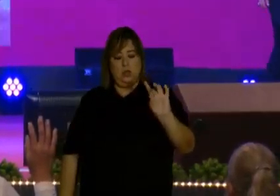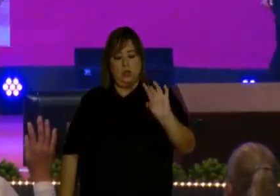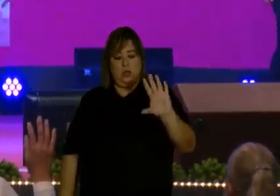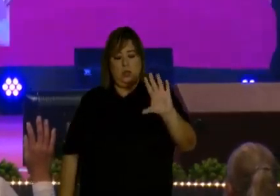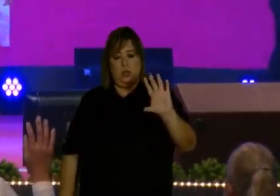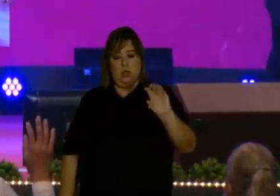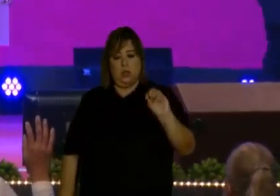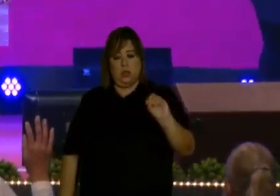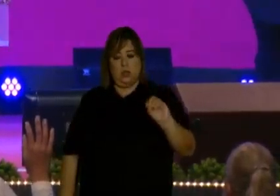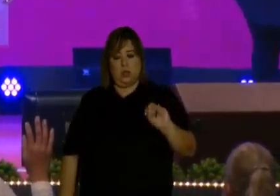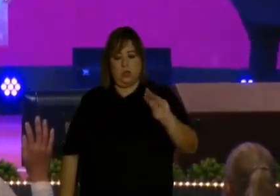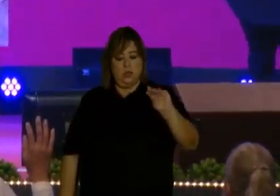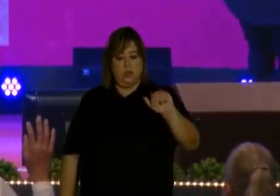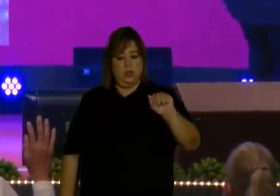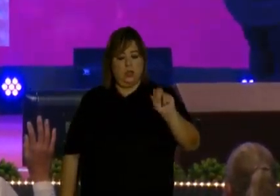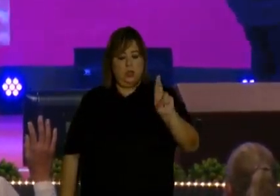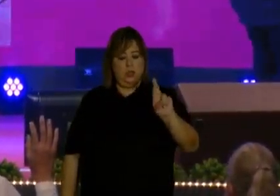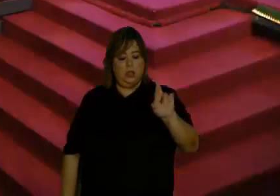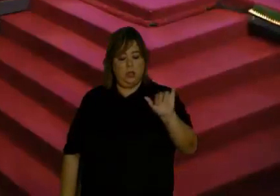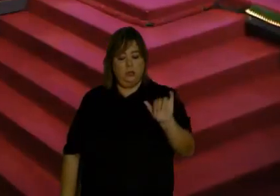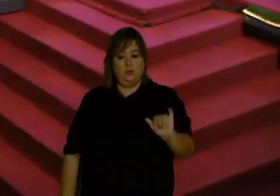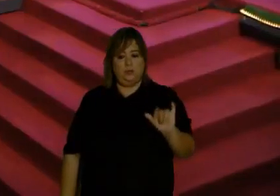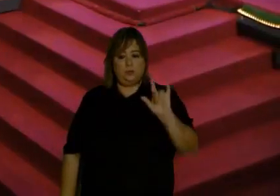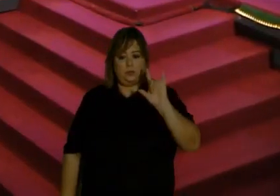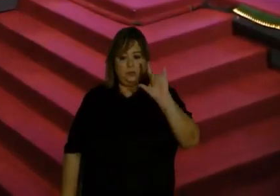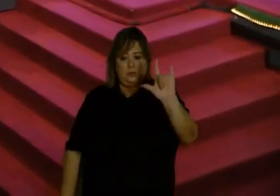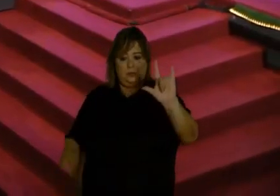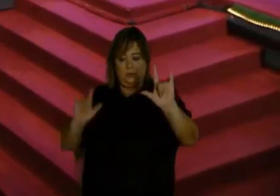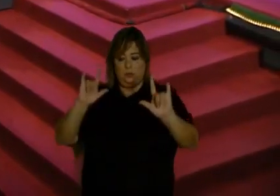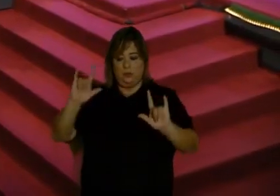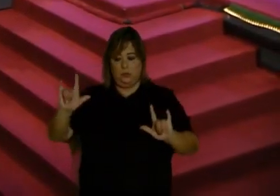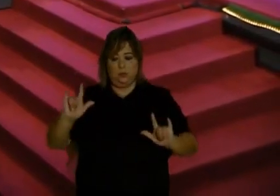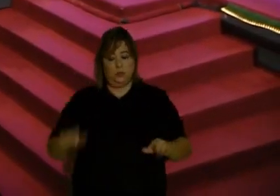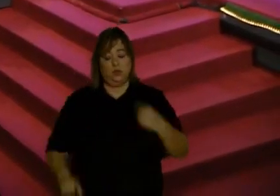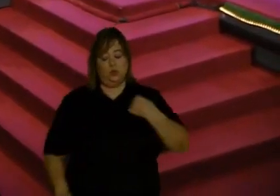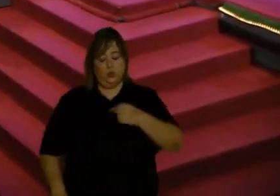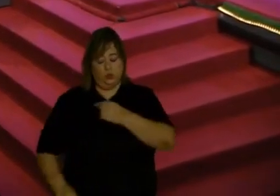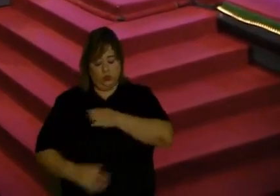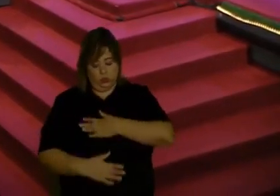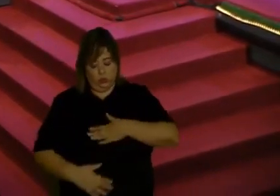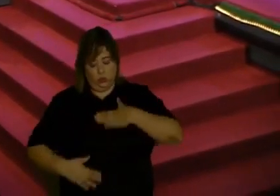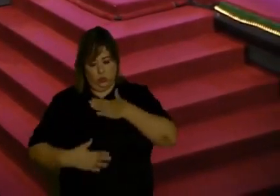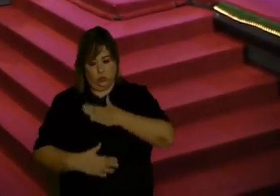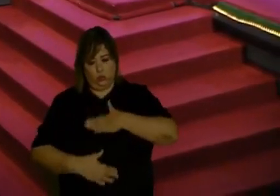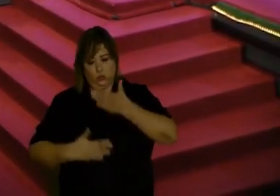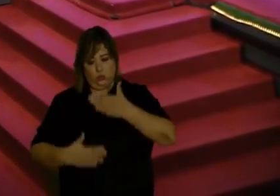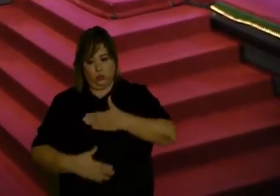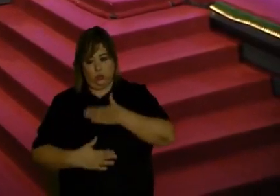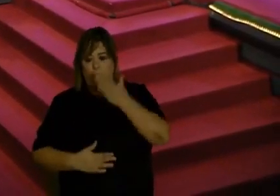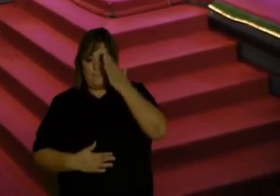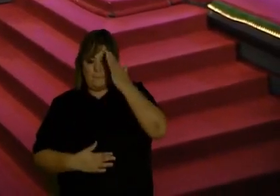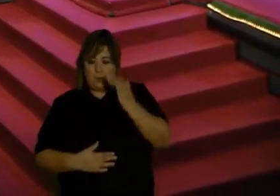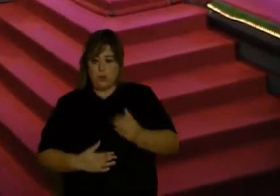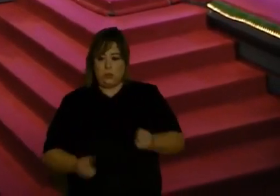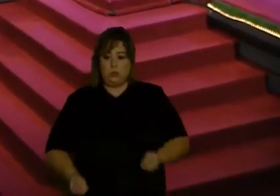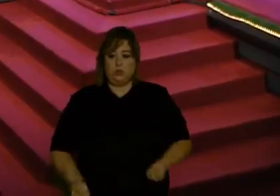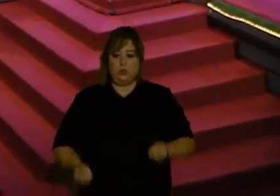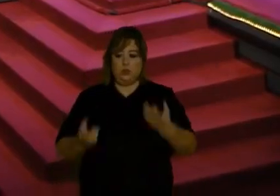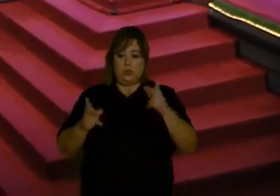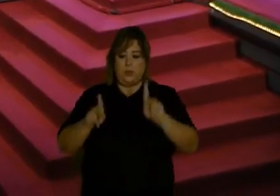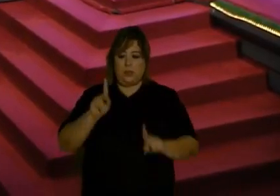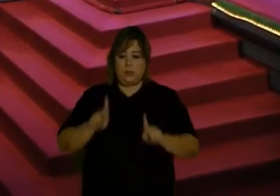787-730-5880. Nelly, te amo, bendecida, amada. Qué bueno, estamos contentos. Contentos porque hay vidas para el Señor. Este es el